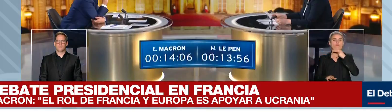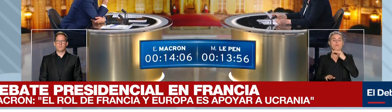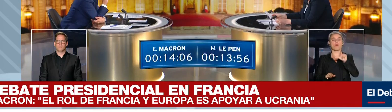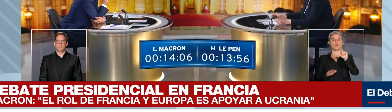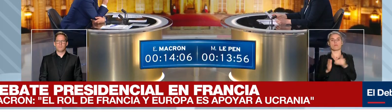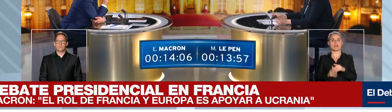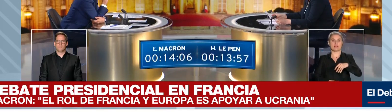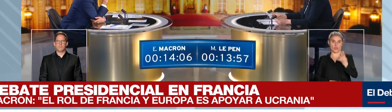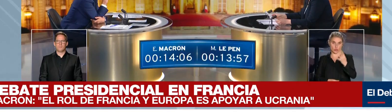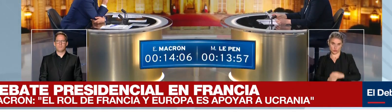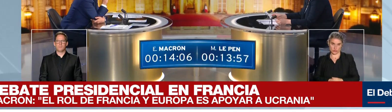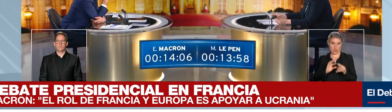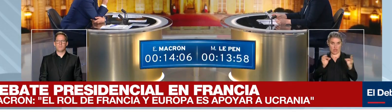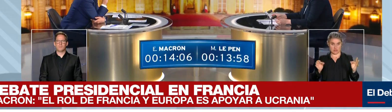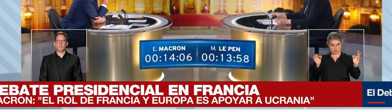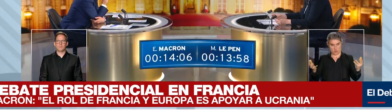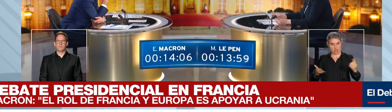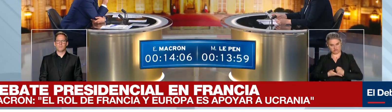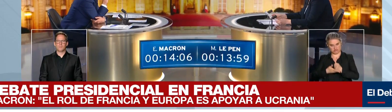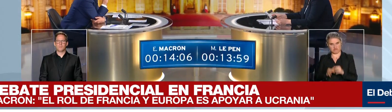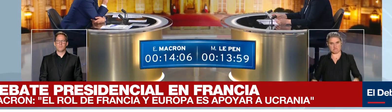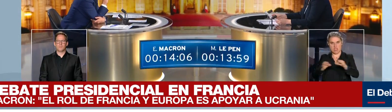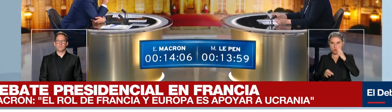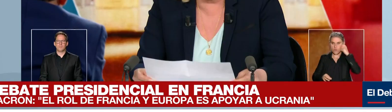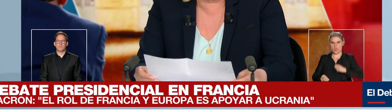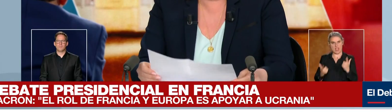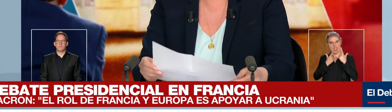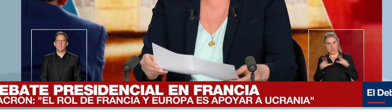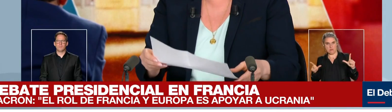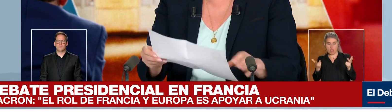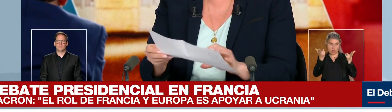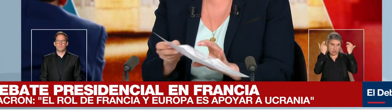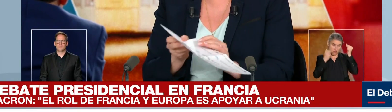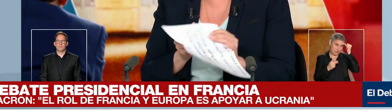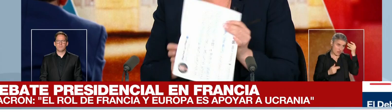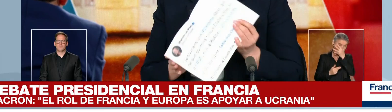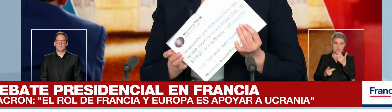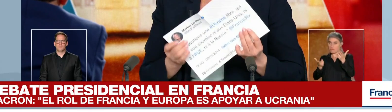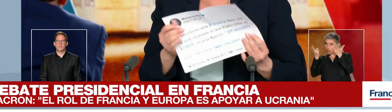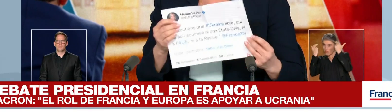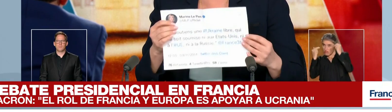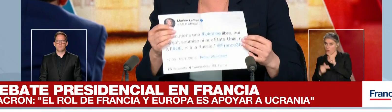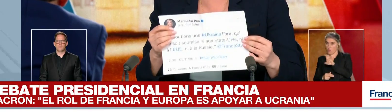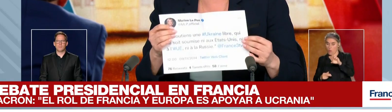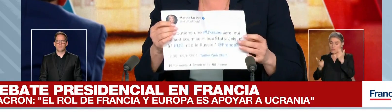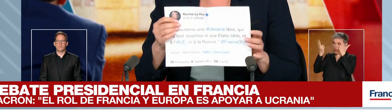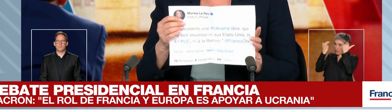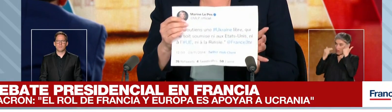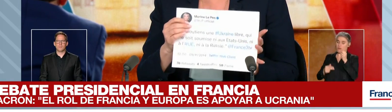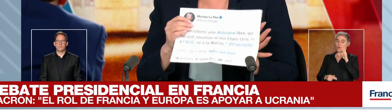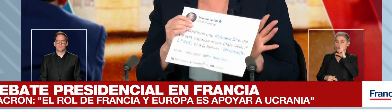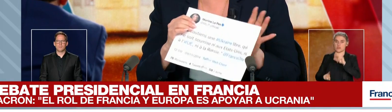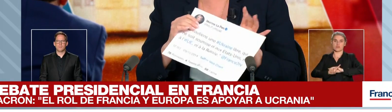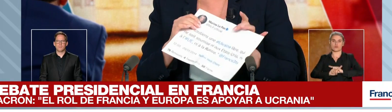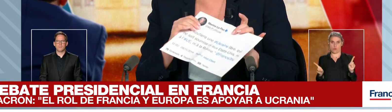9 de noviembre de 2014. Apoyo una Ucrania libre que no esté sometida ni a los Estados Unidos, ni a la Unión Europea, ni